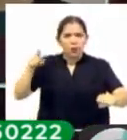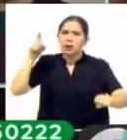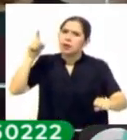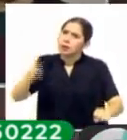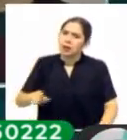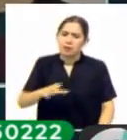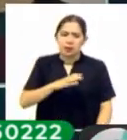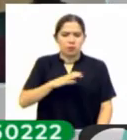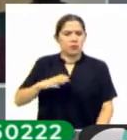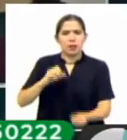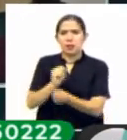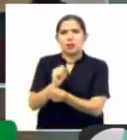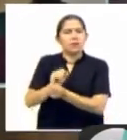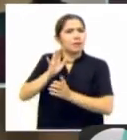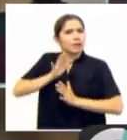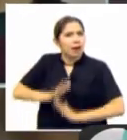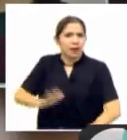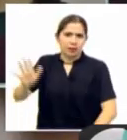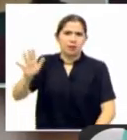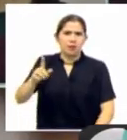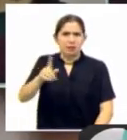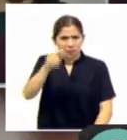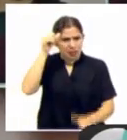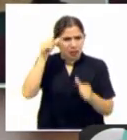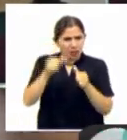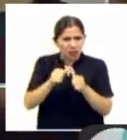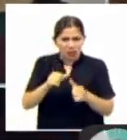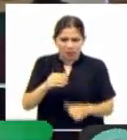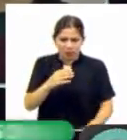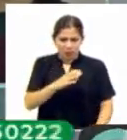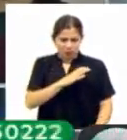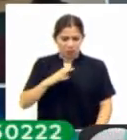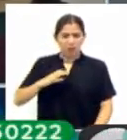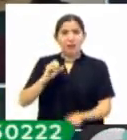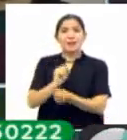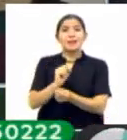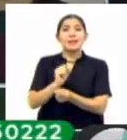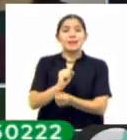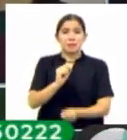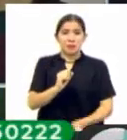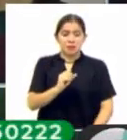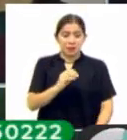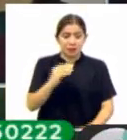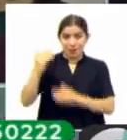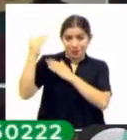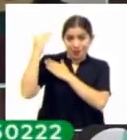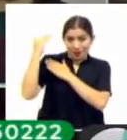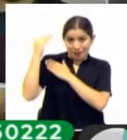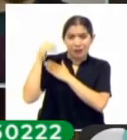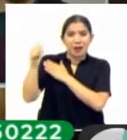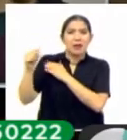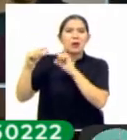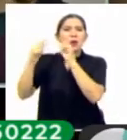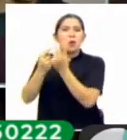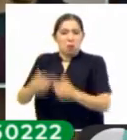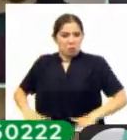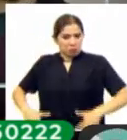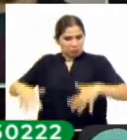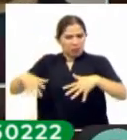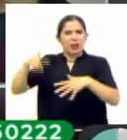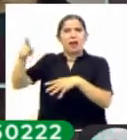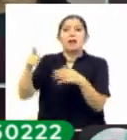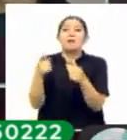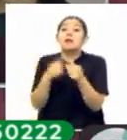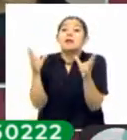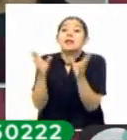cívicos. Recordemos que ha sido el civismo cruceño, la élite cruceña, quien el 21 de octubre, luego de una reunión con Carlos